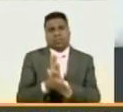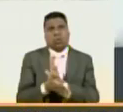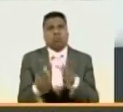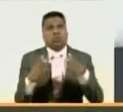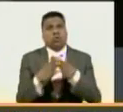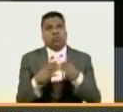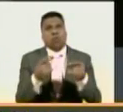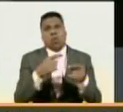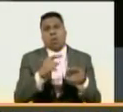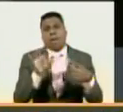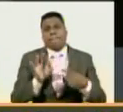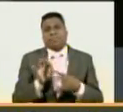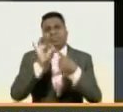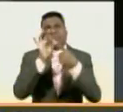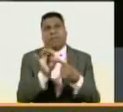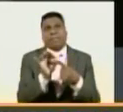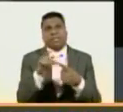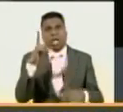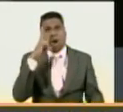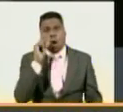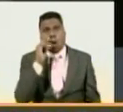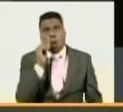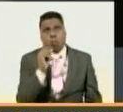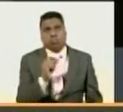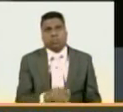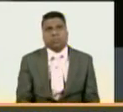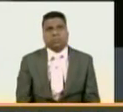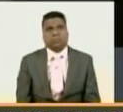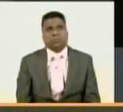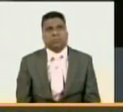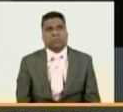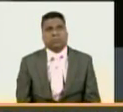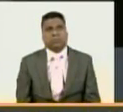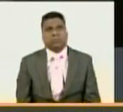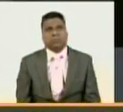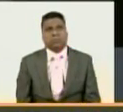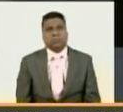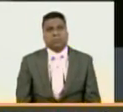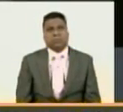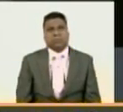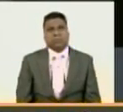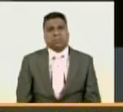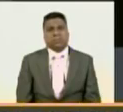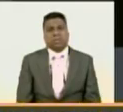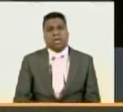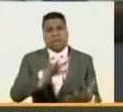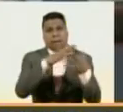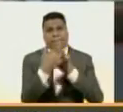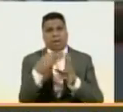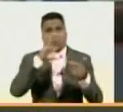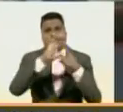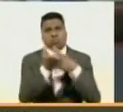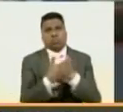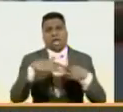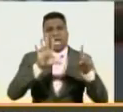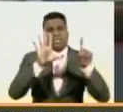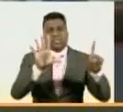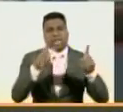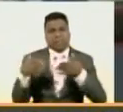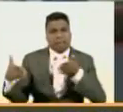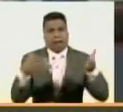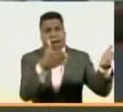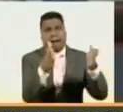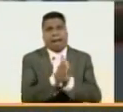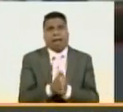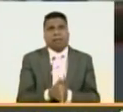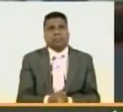hechos, específicamente del joven Jason Natanael Mora Castillo, barrio La Cultura, avenida 6 con calle 13 de